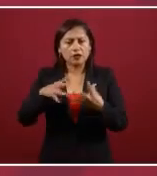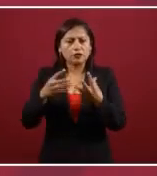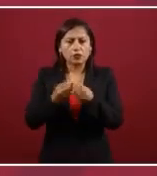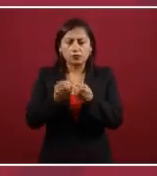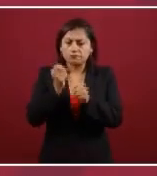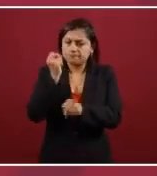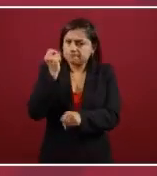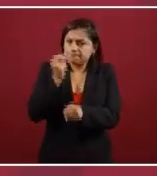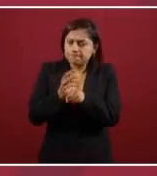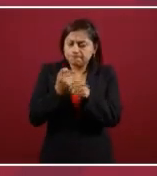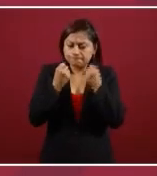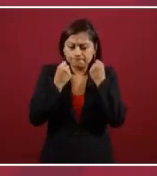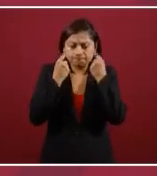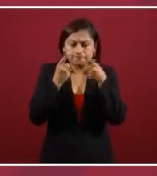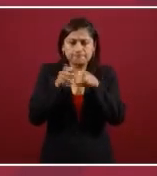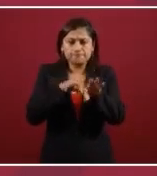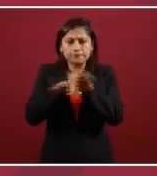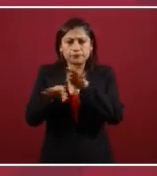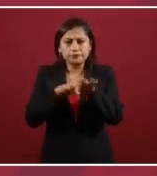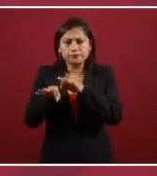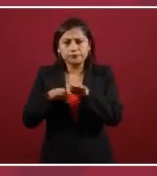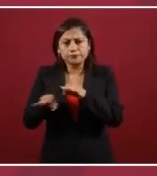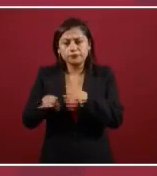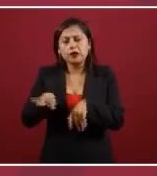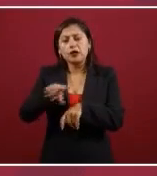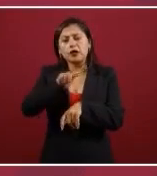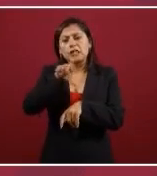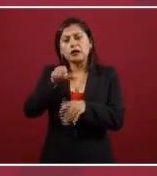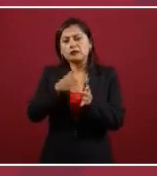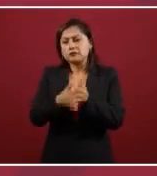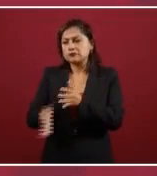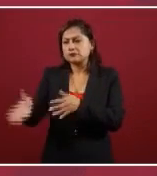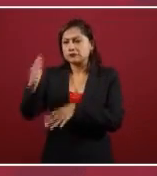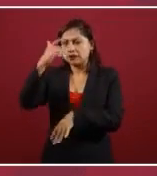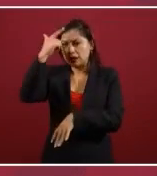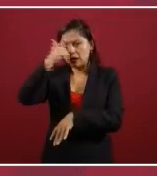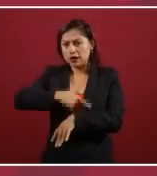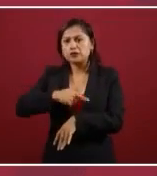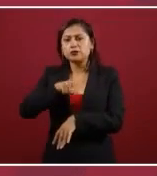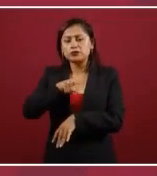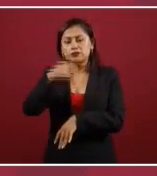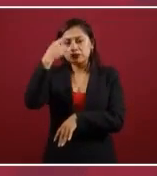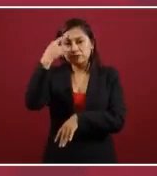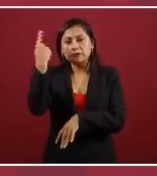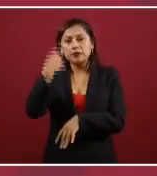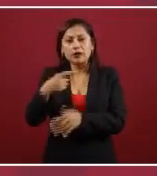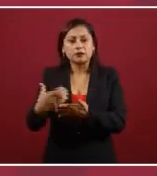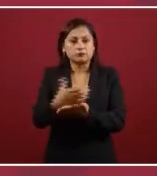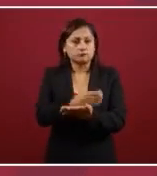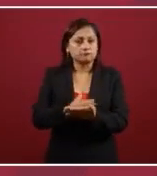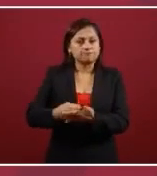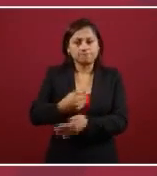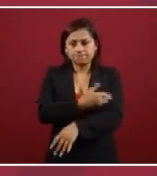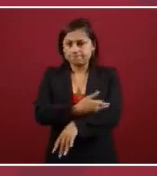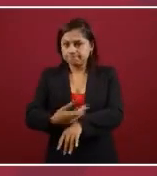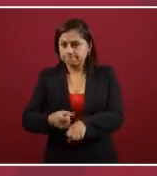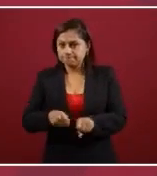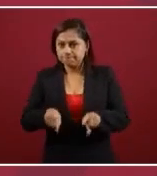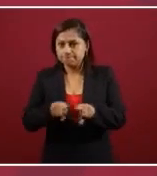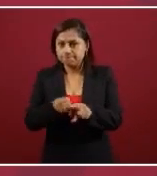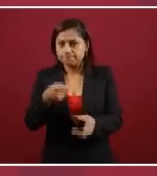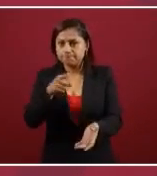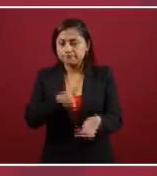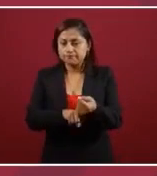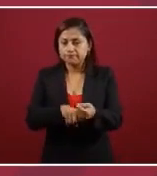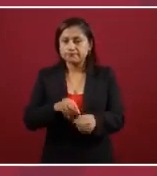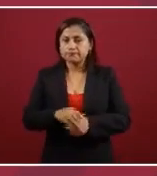tarde para tener el sustento, para tener los ingresos. Por eso, ahí es donde